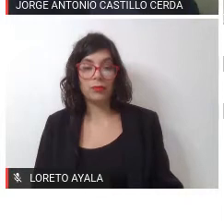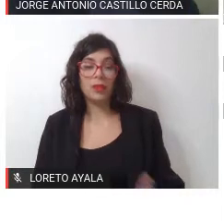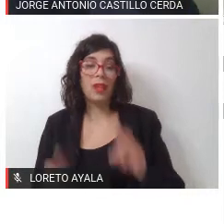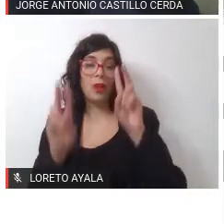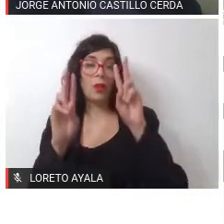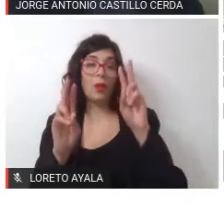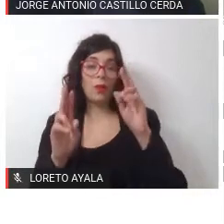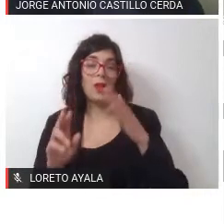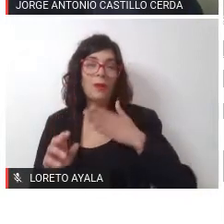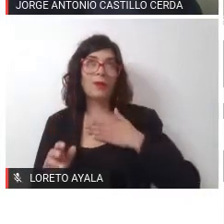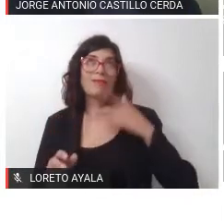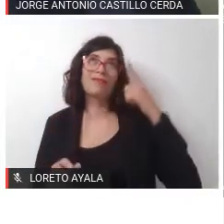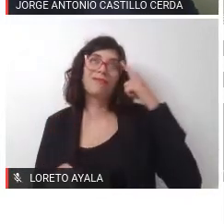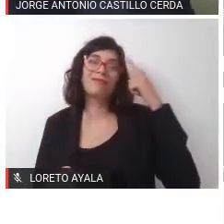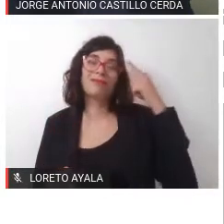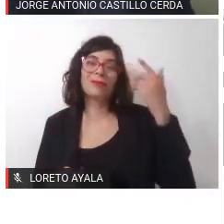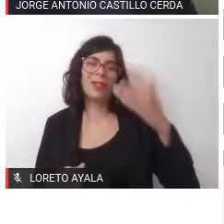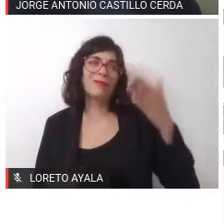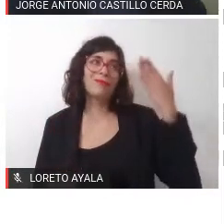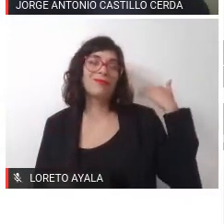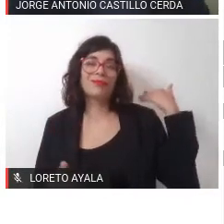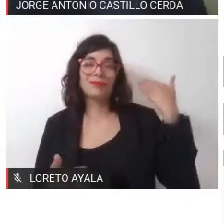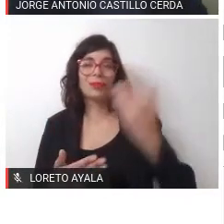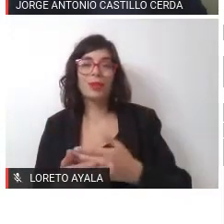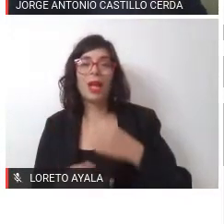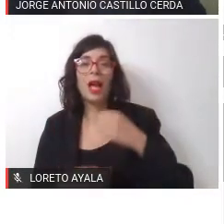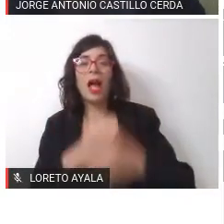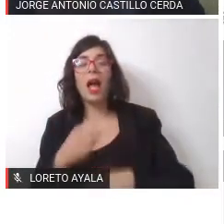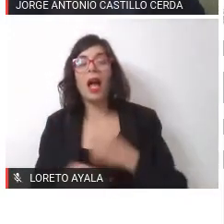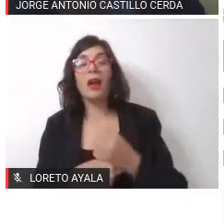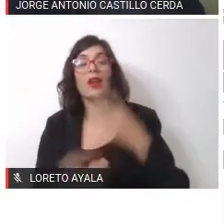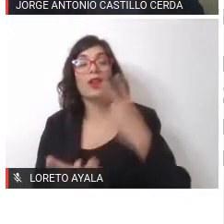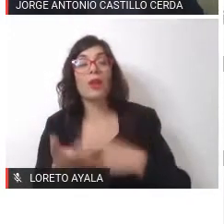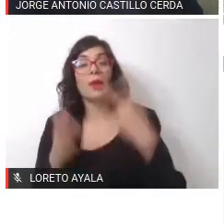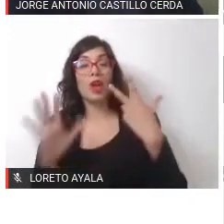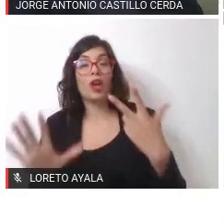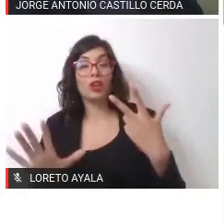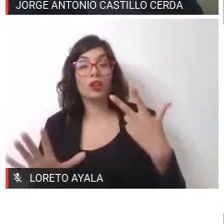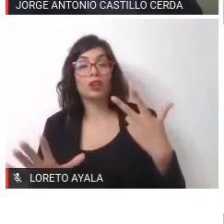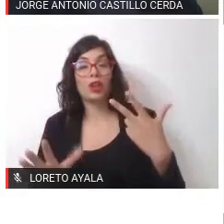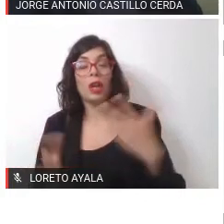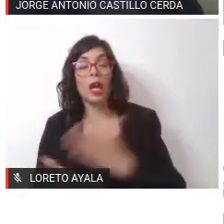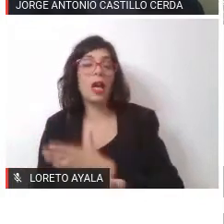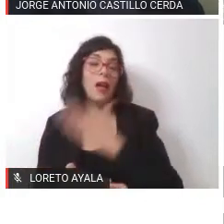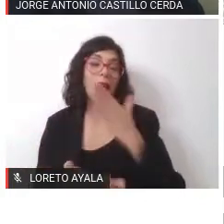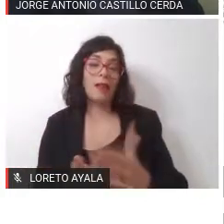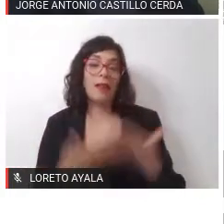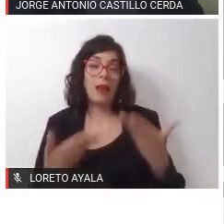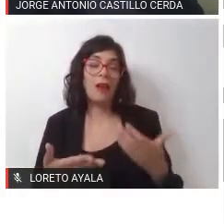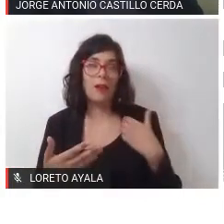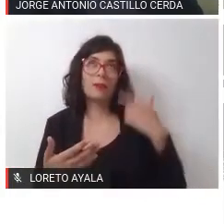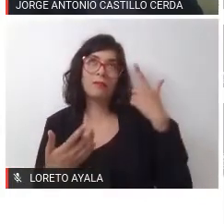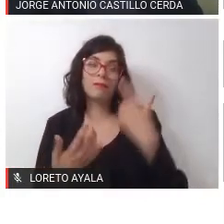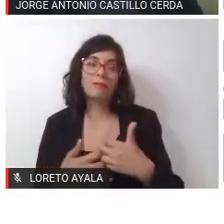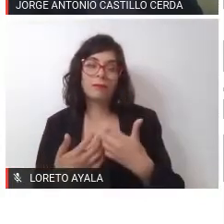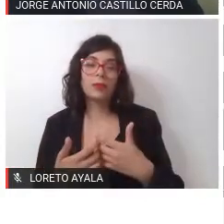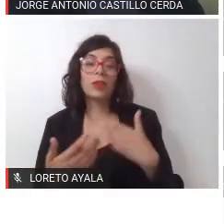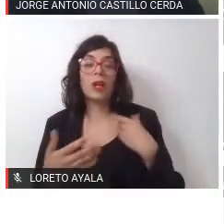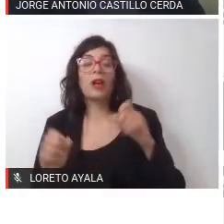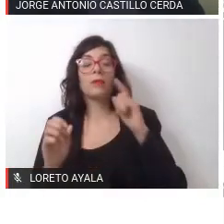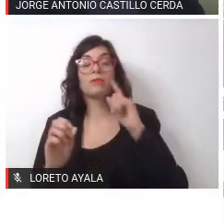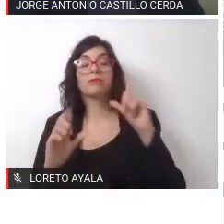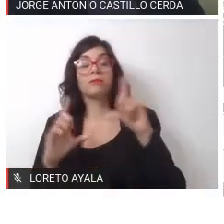tiempo, desde que nace el 2008 la ley SEP. Quiero hacer solo en esta lámina contarles